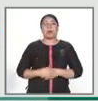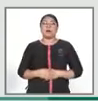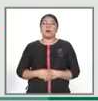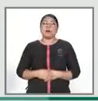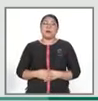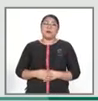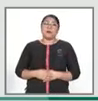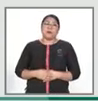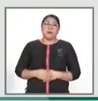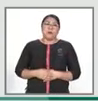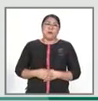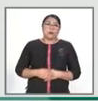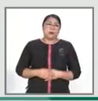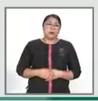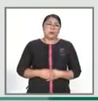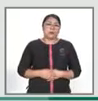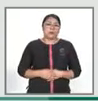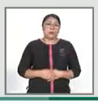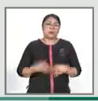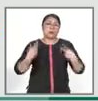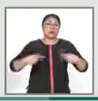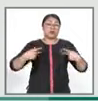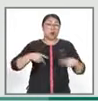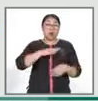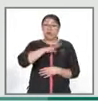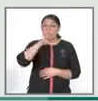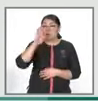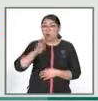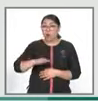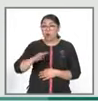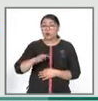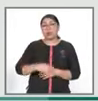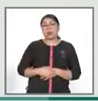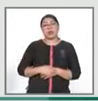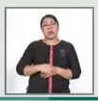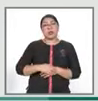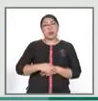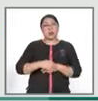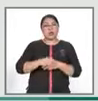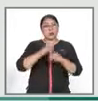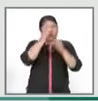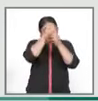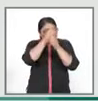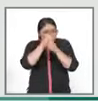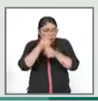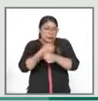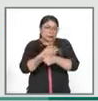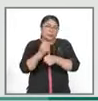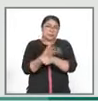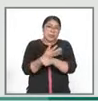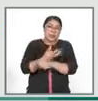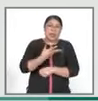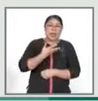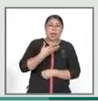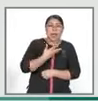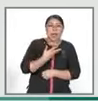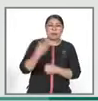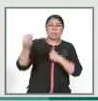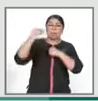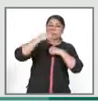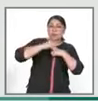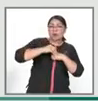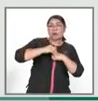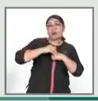además de las defunciones confirmadas por laboratorio también se incluyen las por